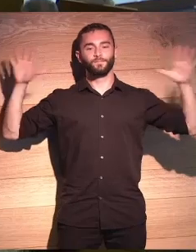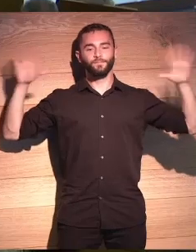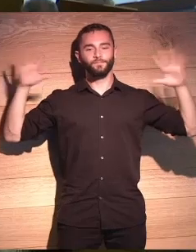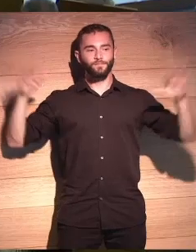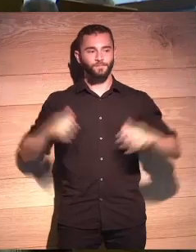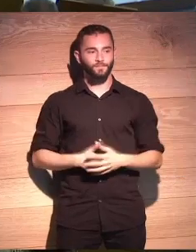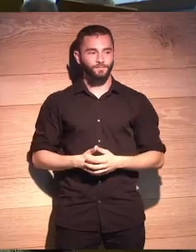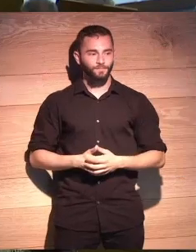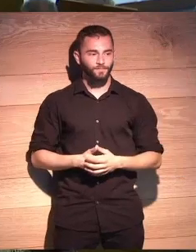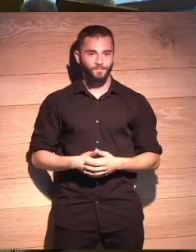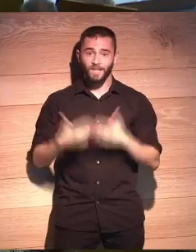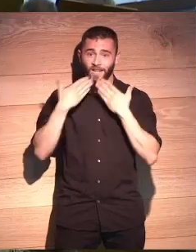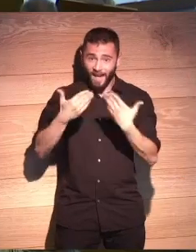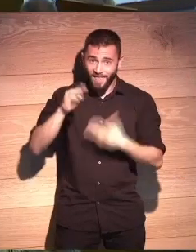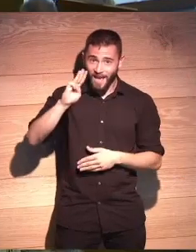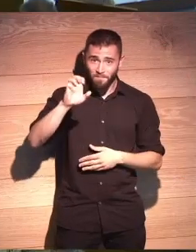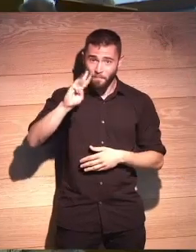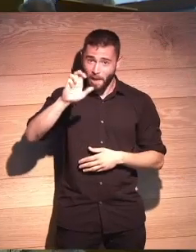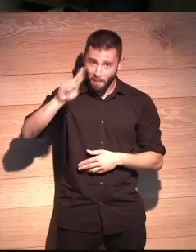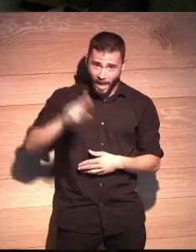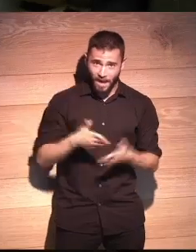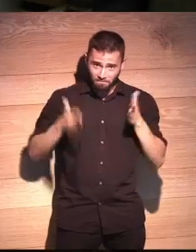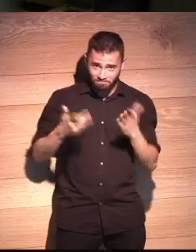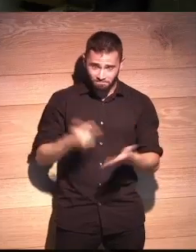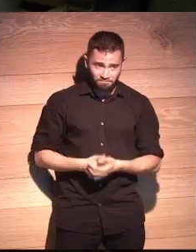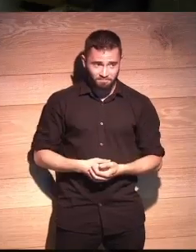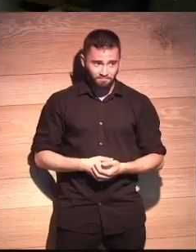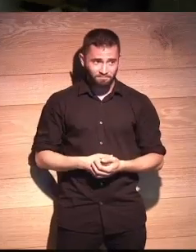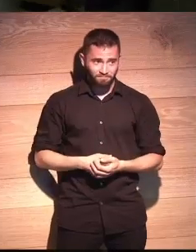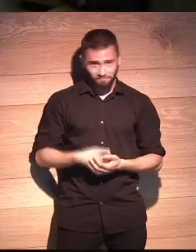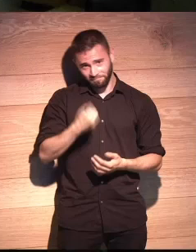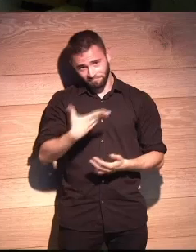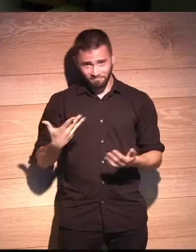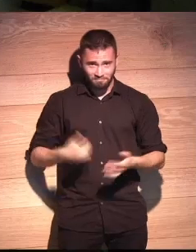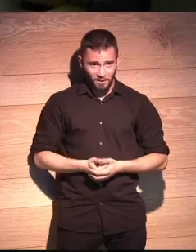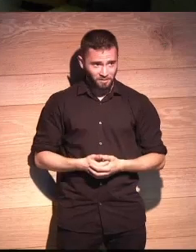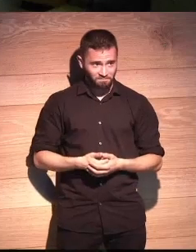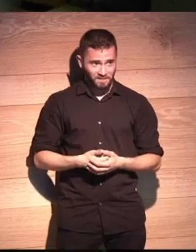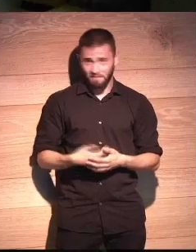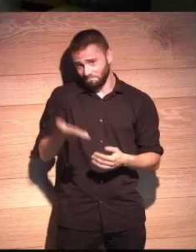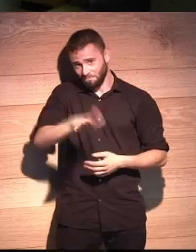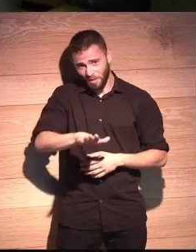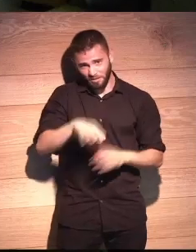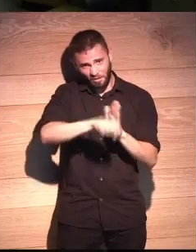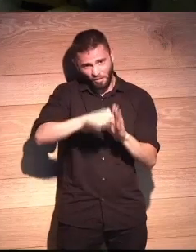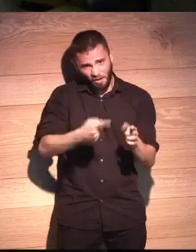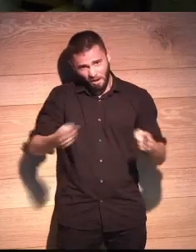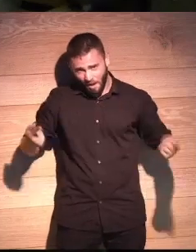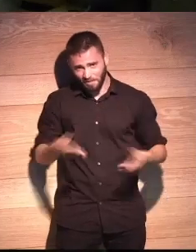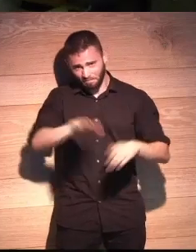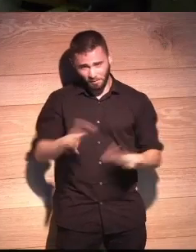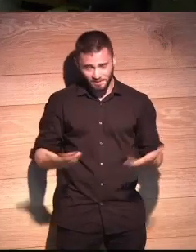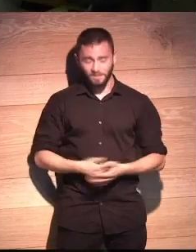Bueno, voy a darle las gracias a Pepe. Bueno, ¿qué? Se me ha quedado, lo he dejado muerto ya con tanto rollo.